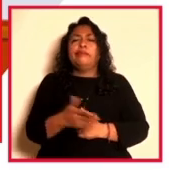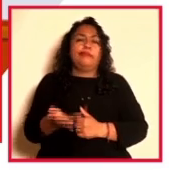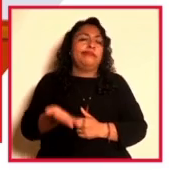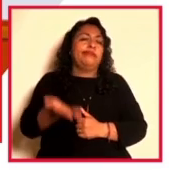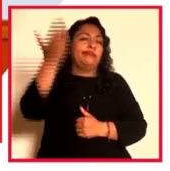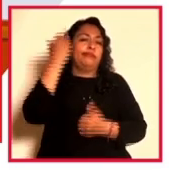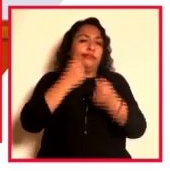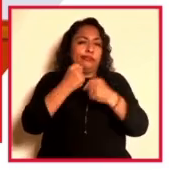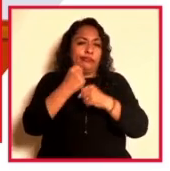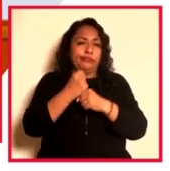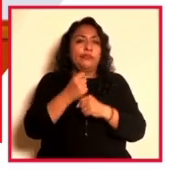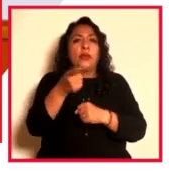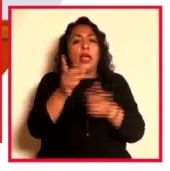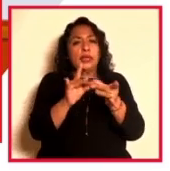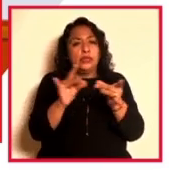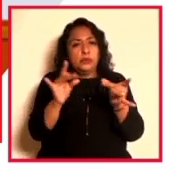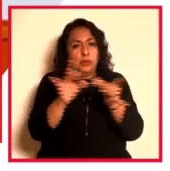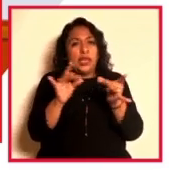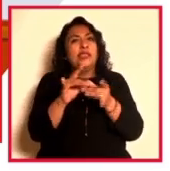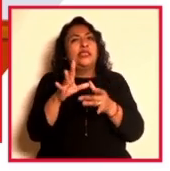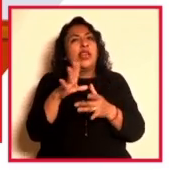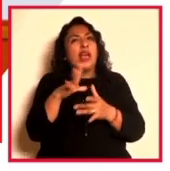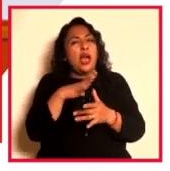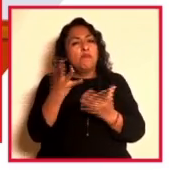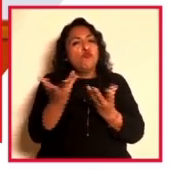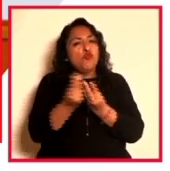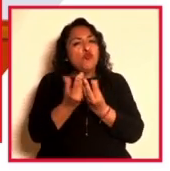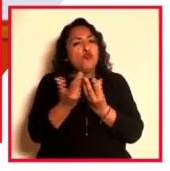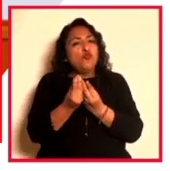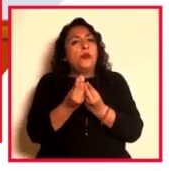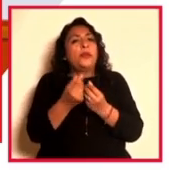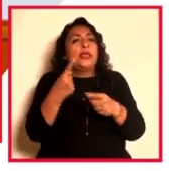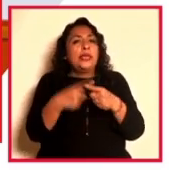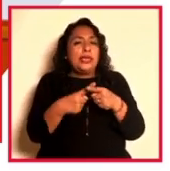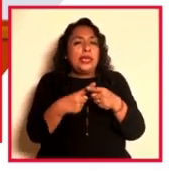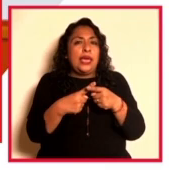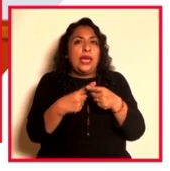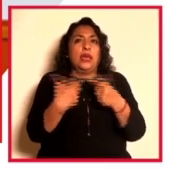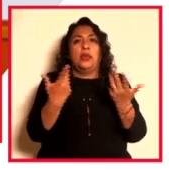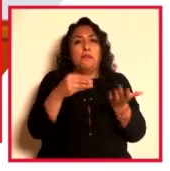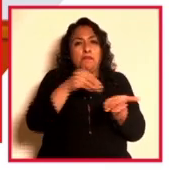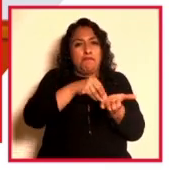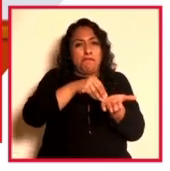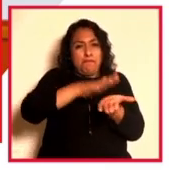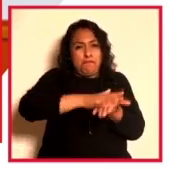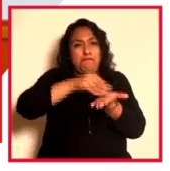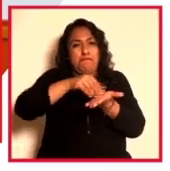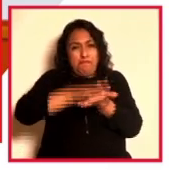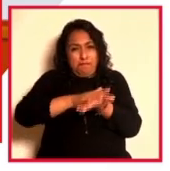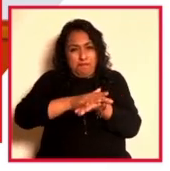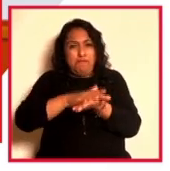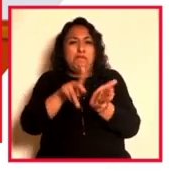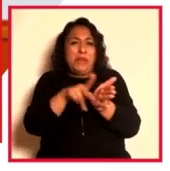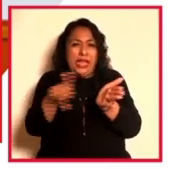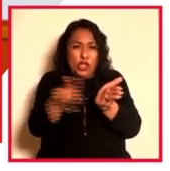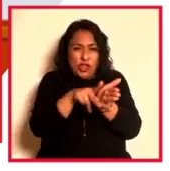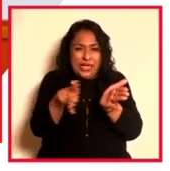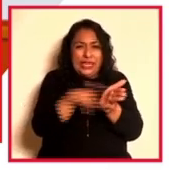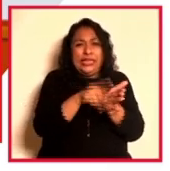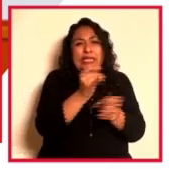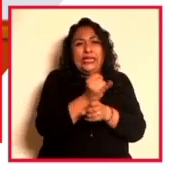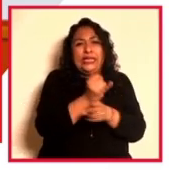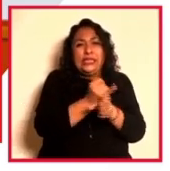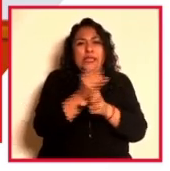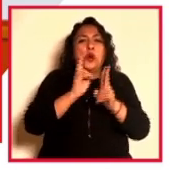nos estuviste platicando estabas más cercana a los medios impresos no al periodismo y a la narrativa pero